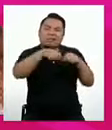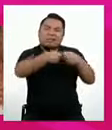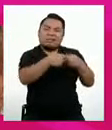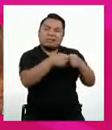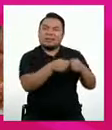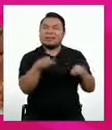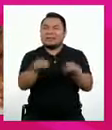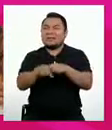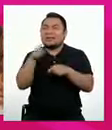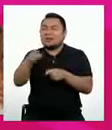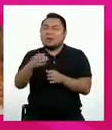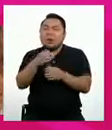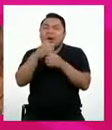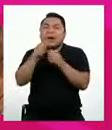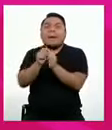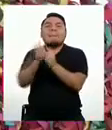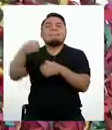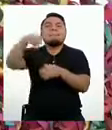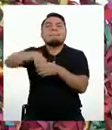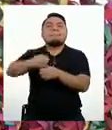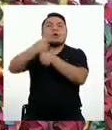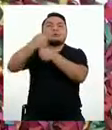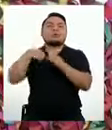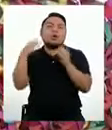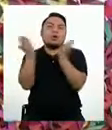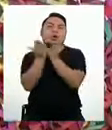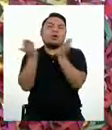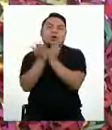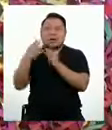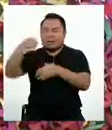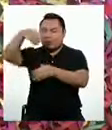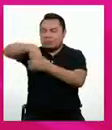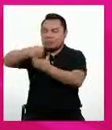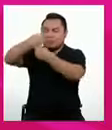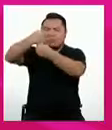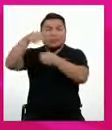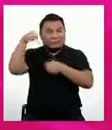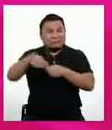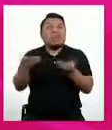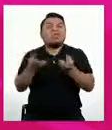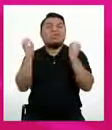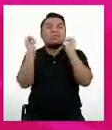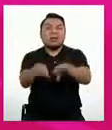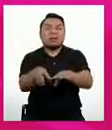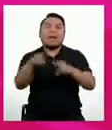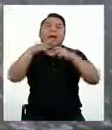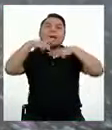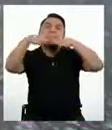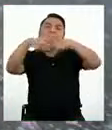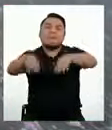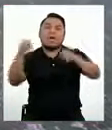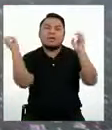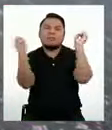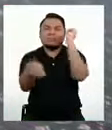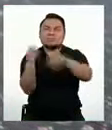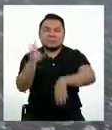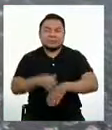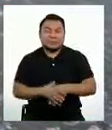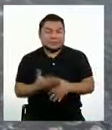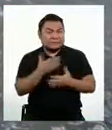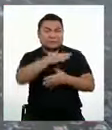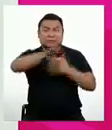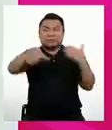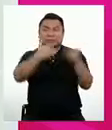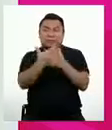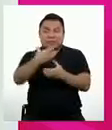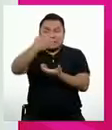los pancitos para el cole en bolsas. ¿A dónde creen que llega todo esto? Al océano. Y los principales males son